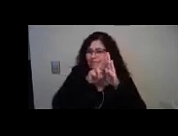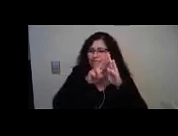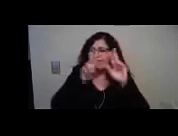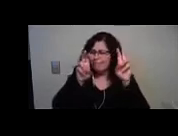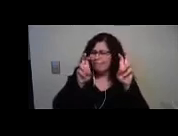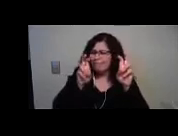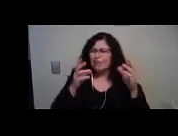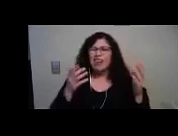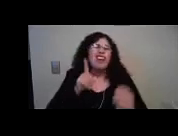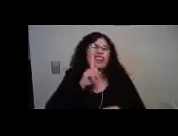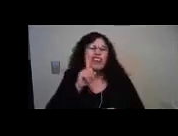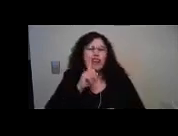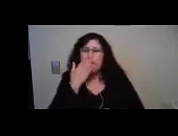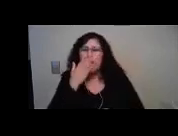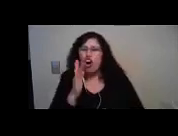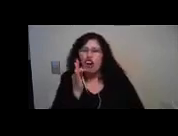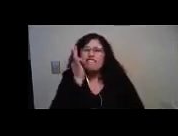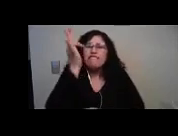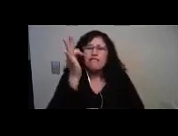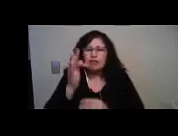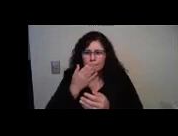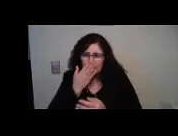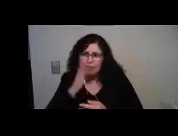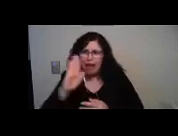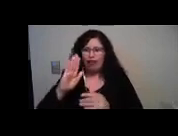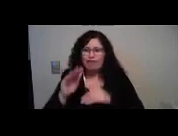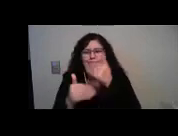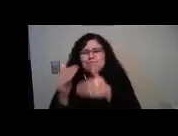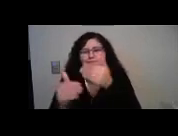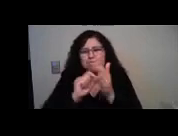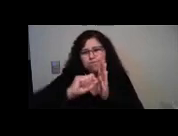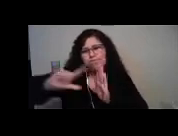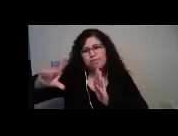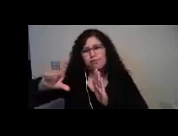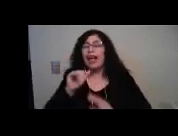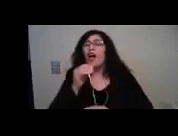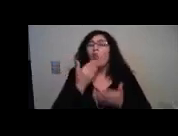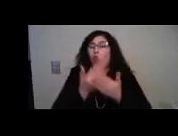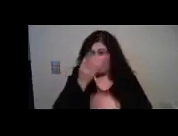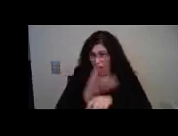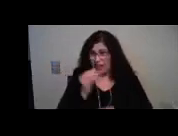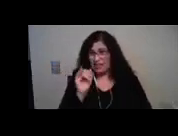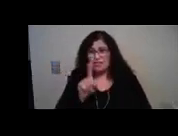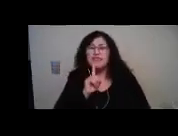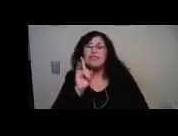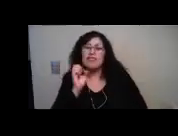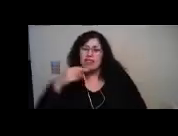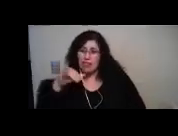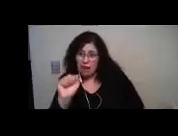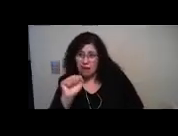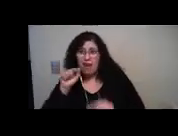tienen mejor pronóstico son los accidentes cerebrovasculares de tipo isquémico, ¿ya? Por fortuna, en tanto que una